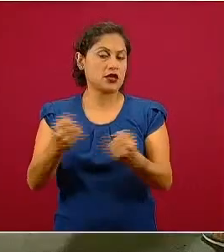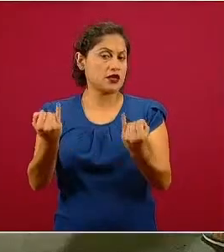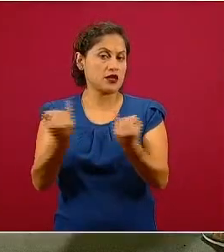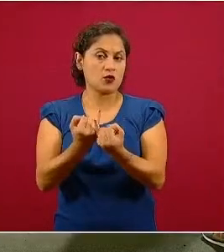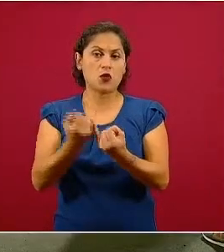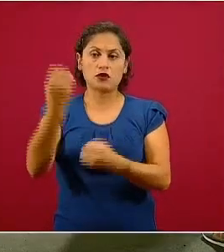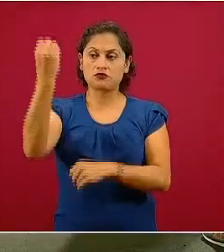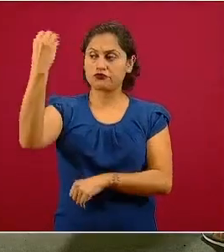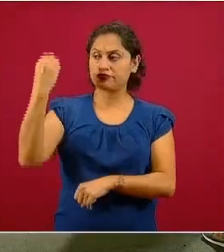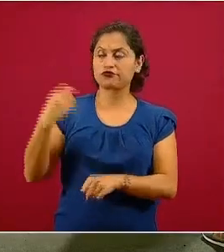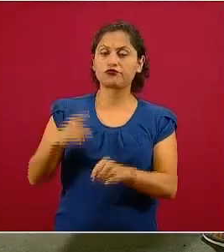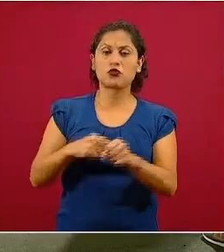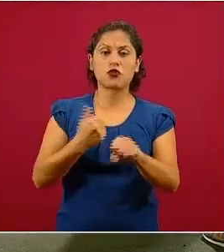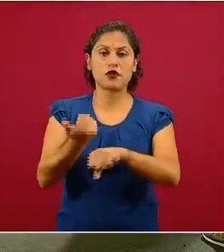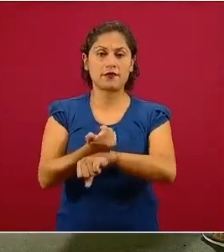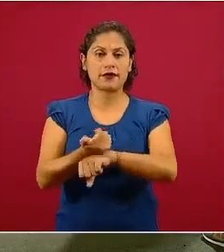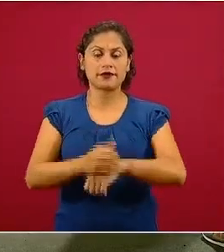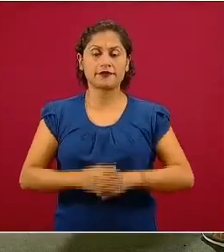Veamos la siguiente.